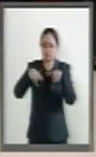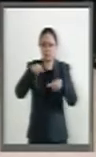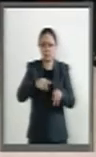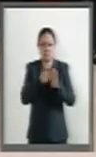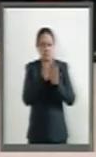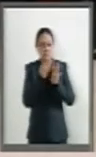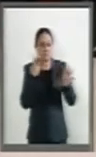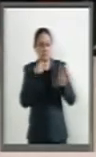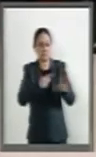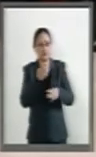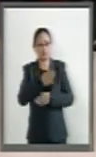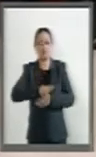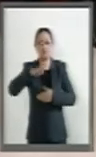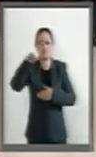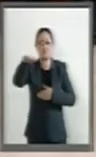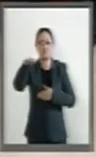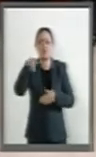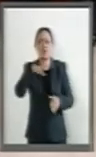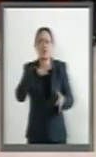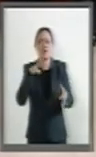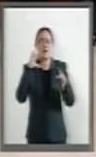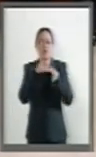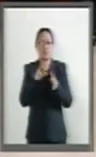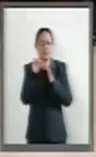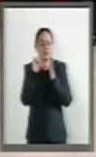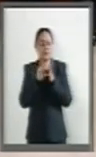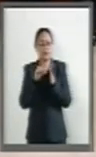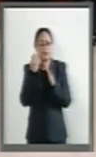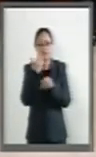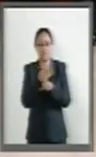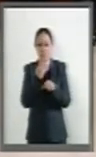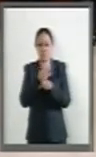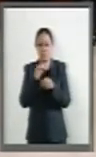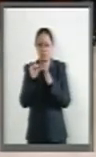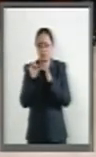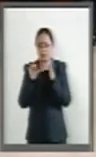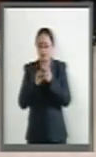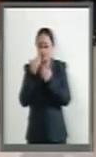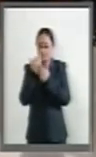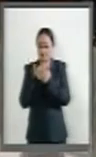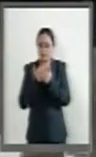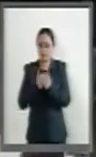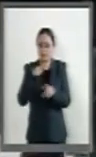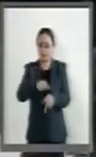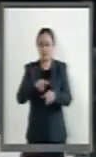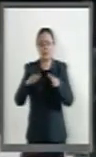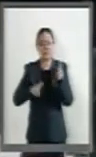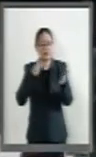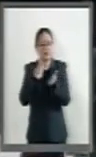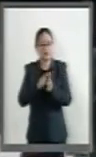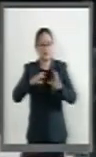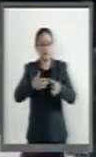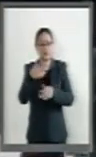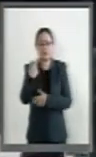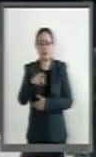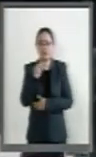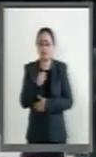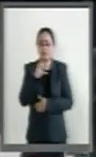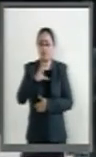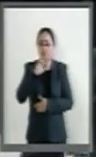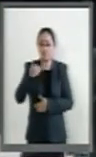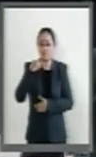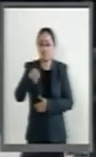que dispone el decreto que reforma el artículo cuarto de las disposiciones transitorias de la Ley Orgánica del Poder Judicial de la